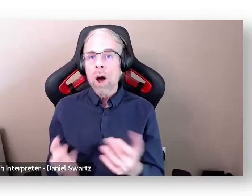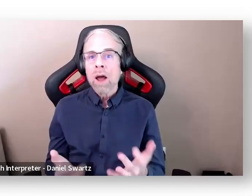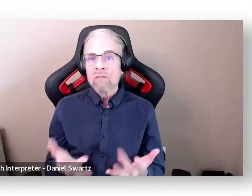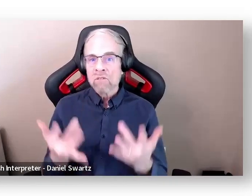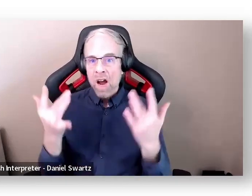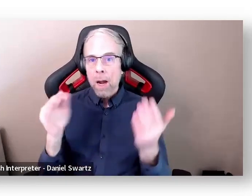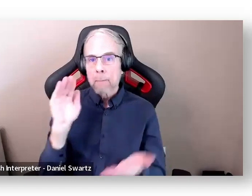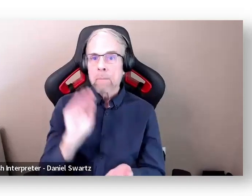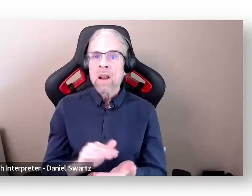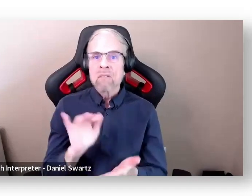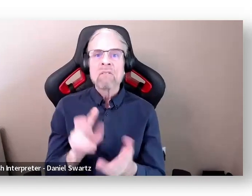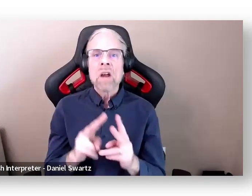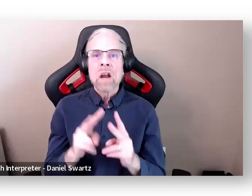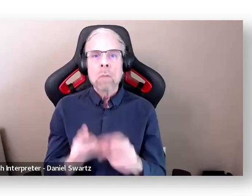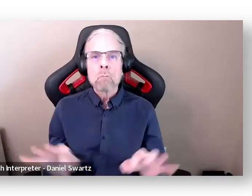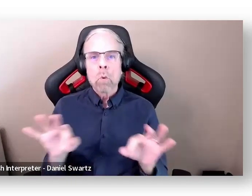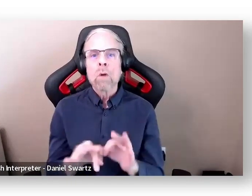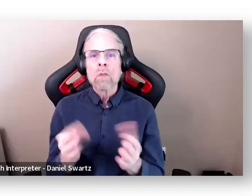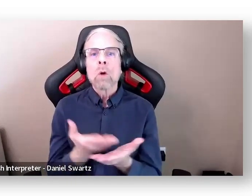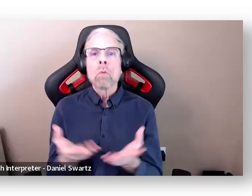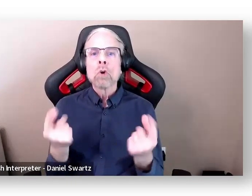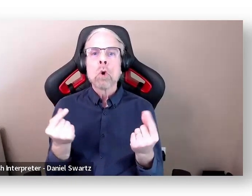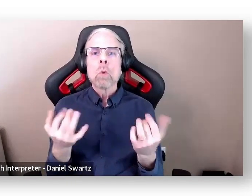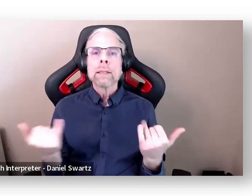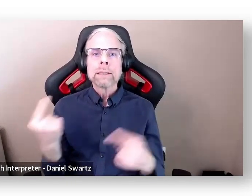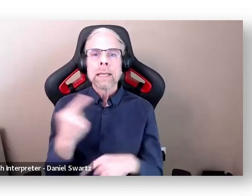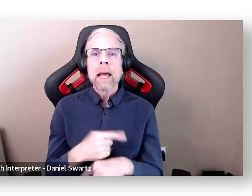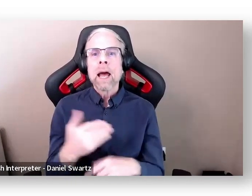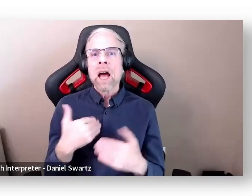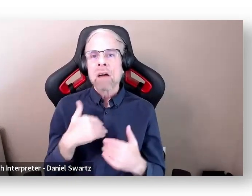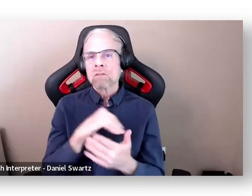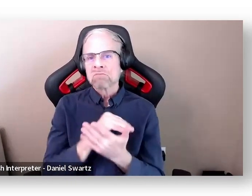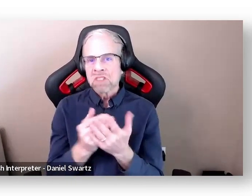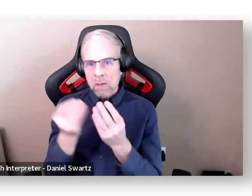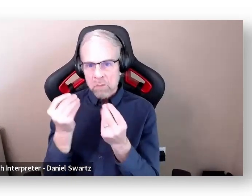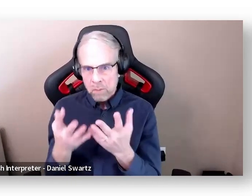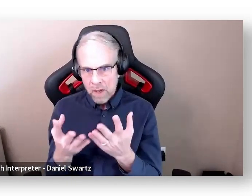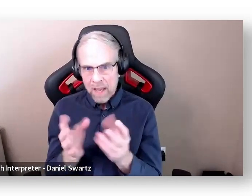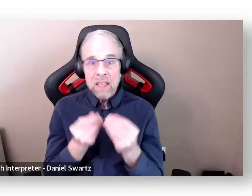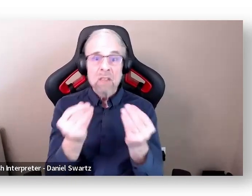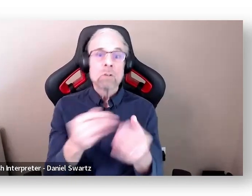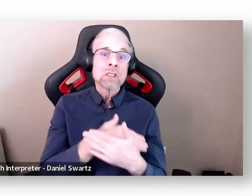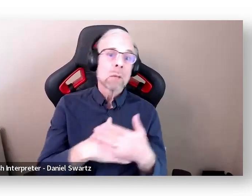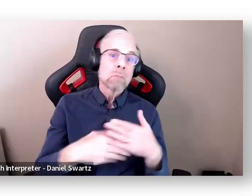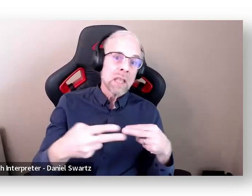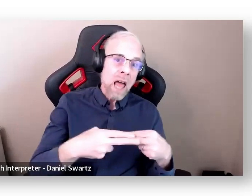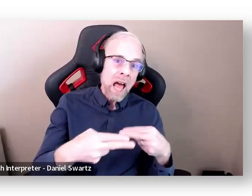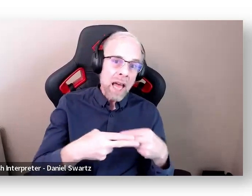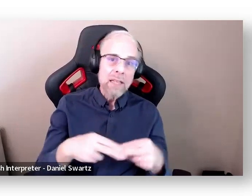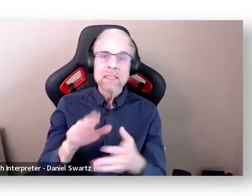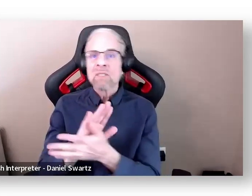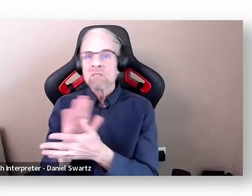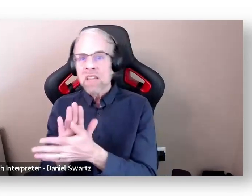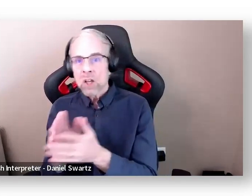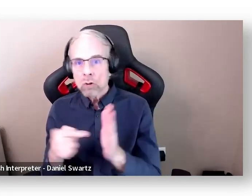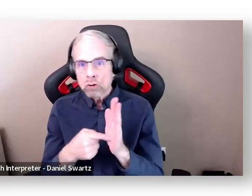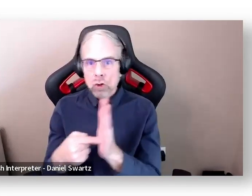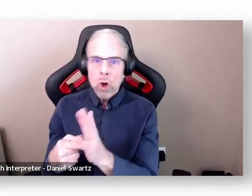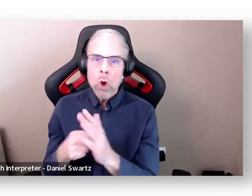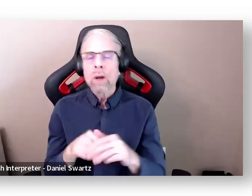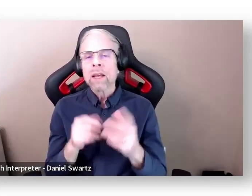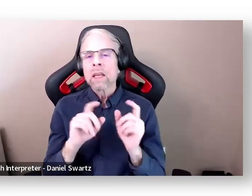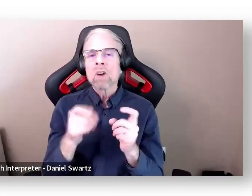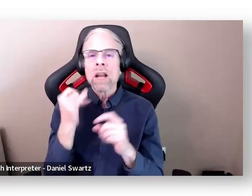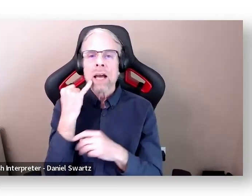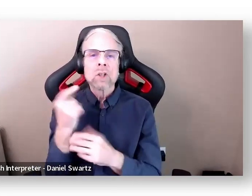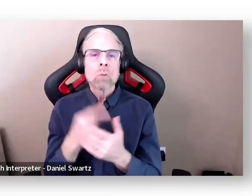unos 2,000 millones en los próximos 3 años en el área de servicio en 6 estados. Lo que vamos a hacer ahora es vamos a darle información con